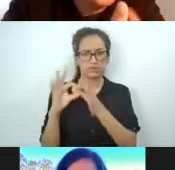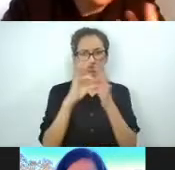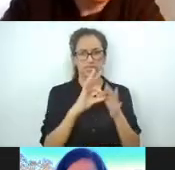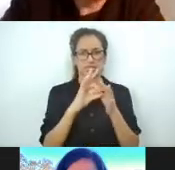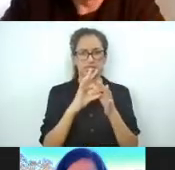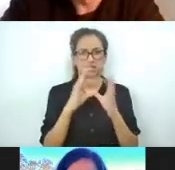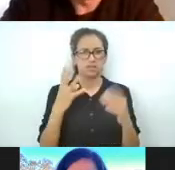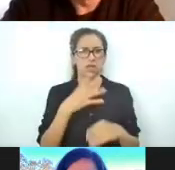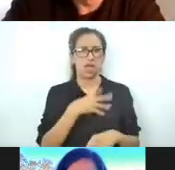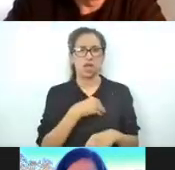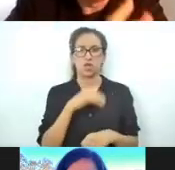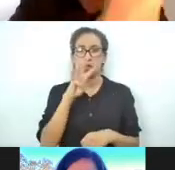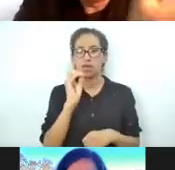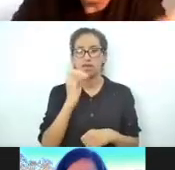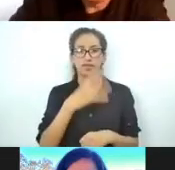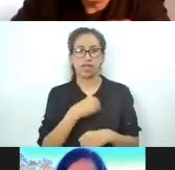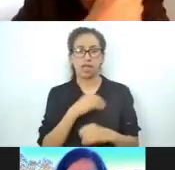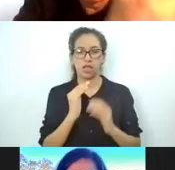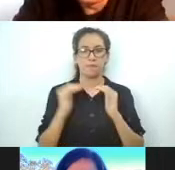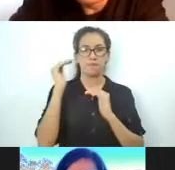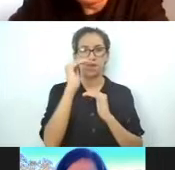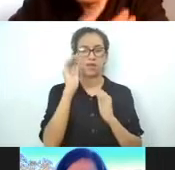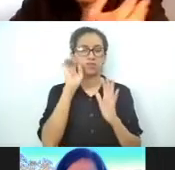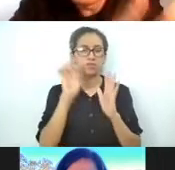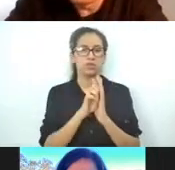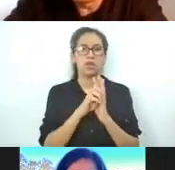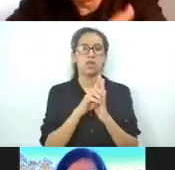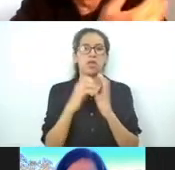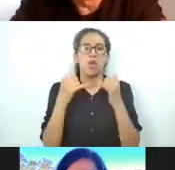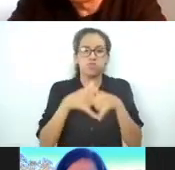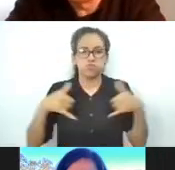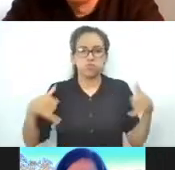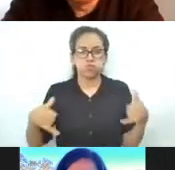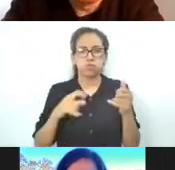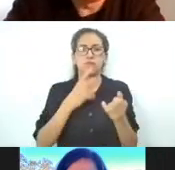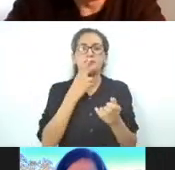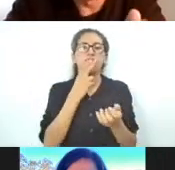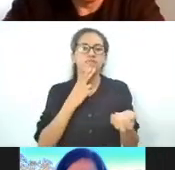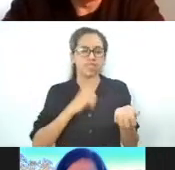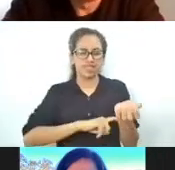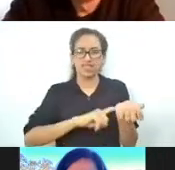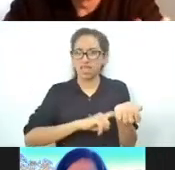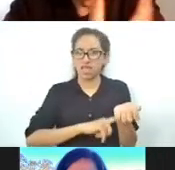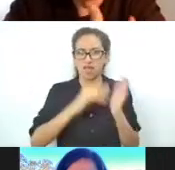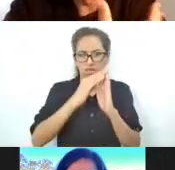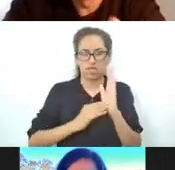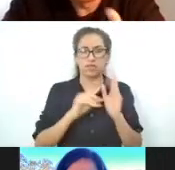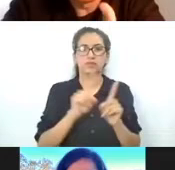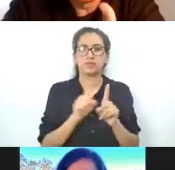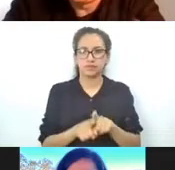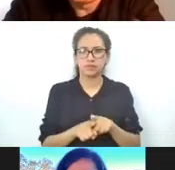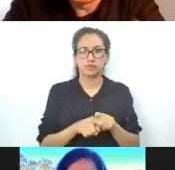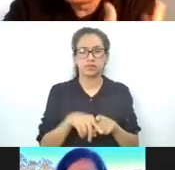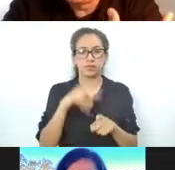mayor de 40 años, o sea, la obesidad, la dislipidemia, la diabetes, la hipertensión, enfermedad coronaria, ¿no? Que vemos